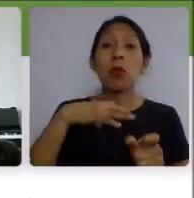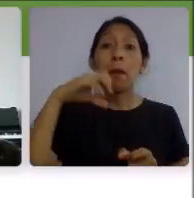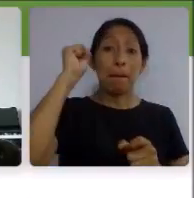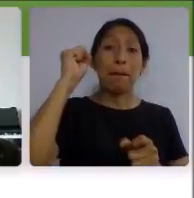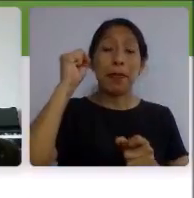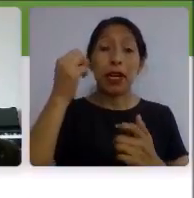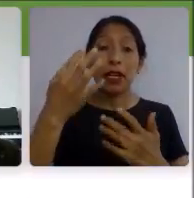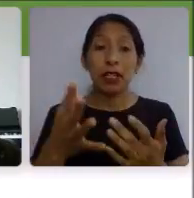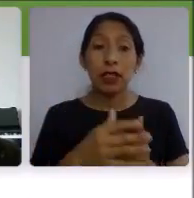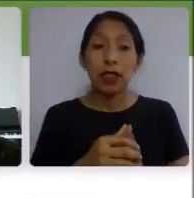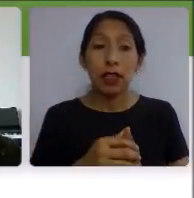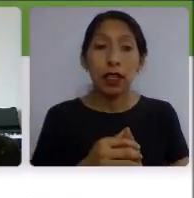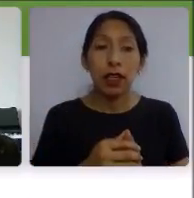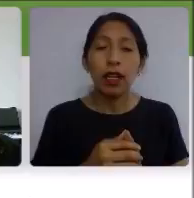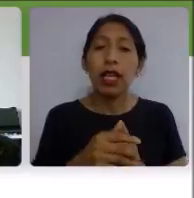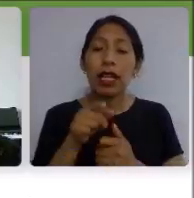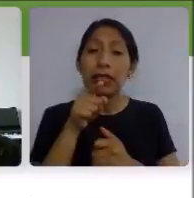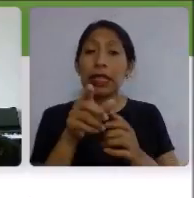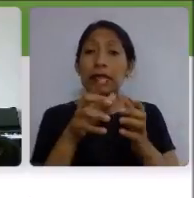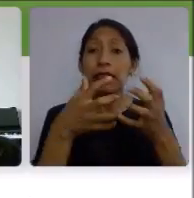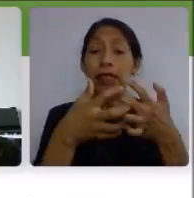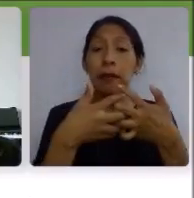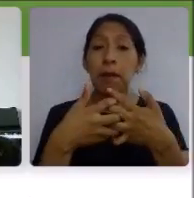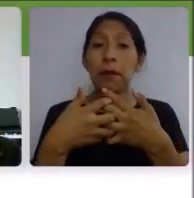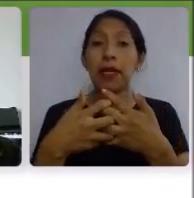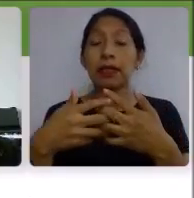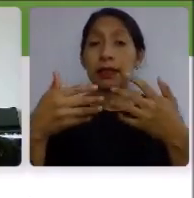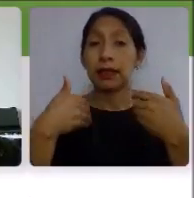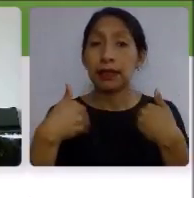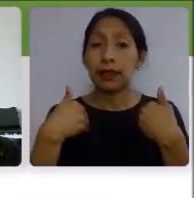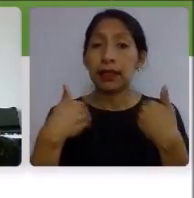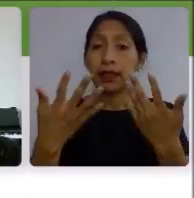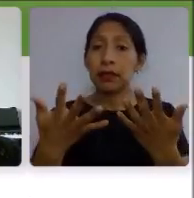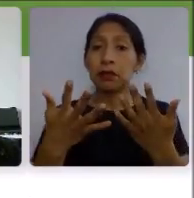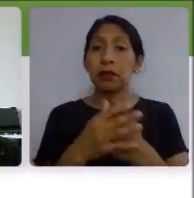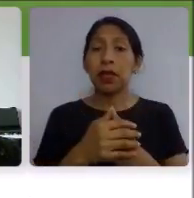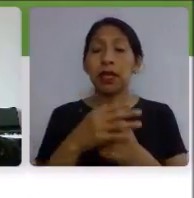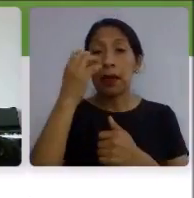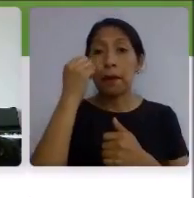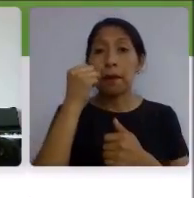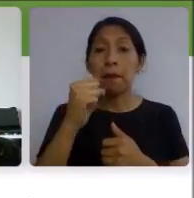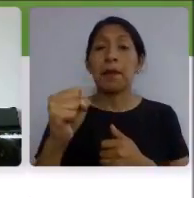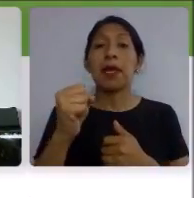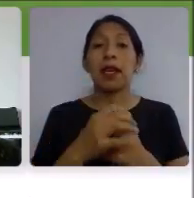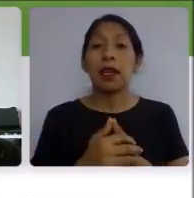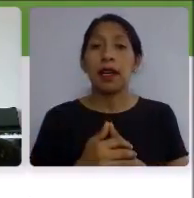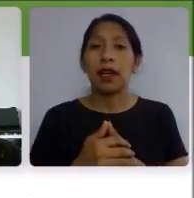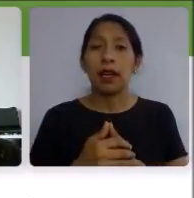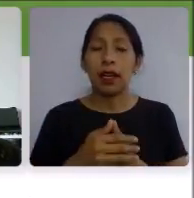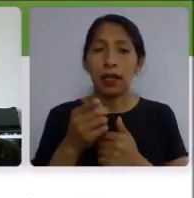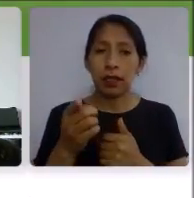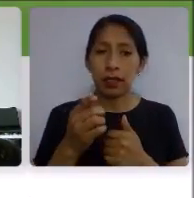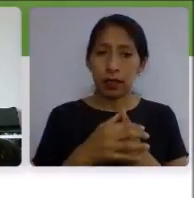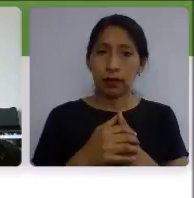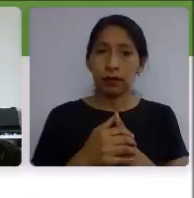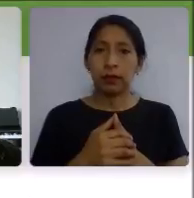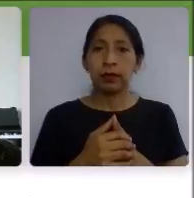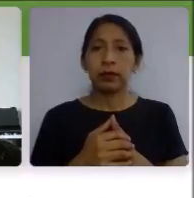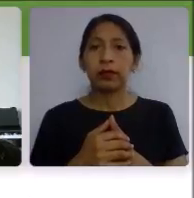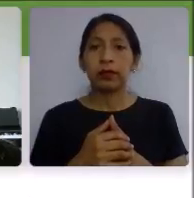y millennials son quienes tienen la mayor predisposición a viajar a los destinos latinoamericanos.